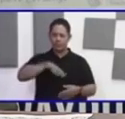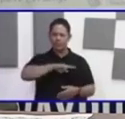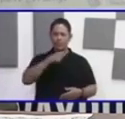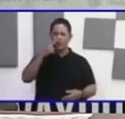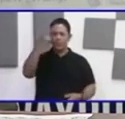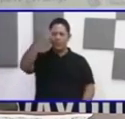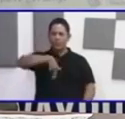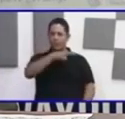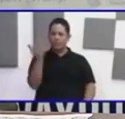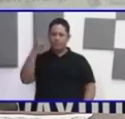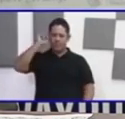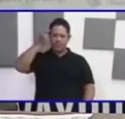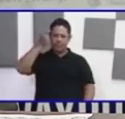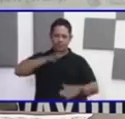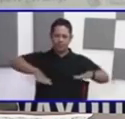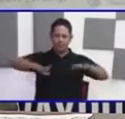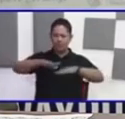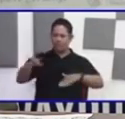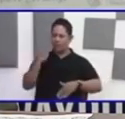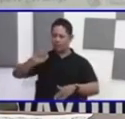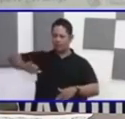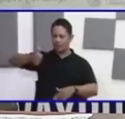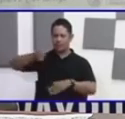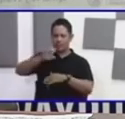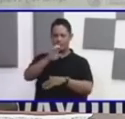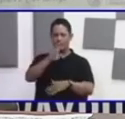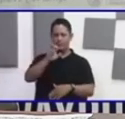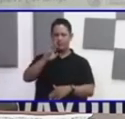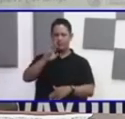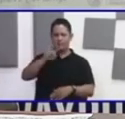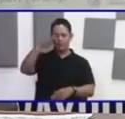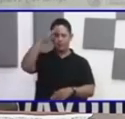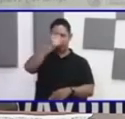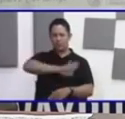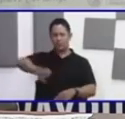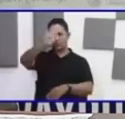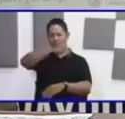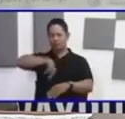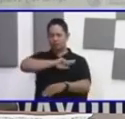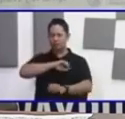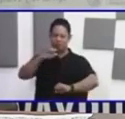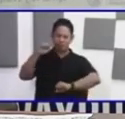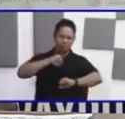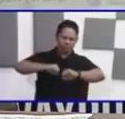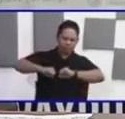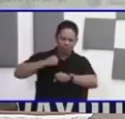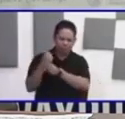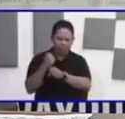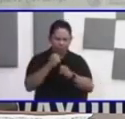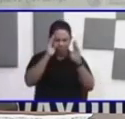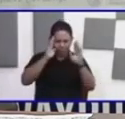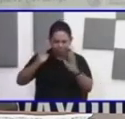departamental, en cabeza de usted, doctor Eber, la Policía Nacional, estamos realizando una tarea para el beneficio de todos. En